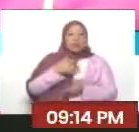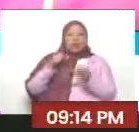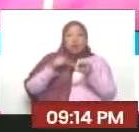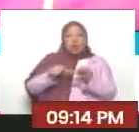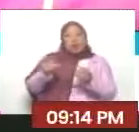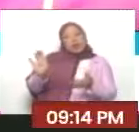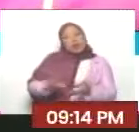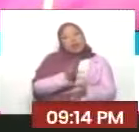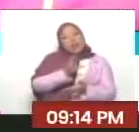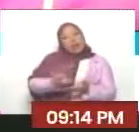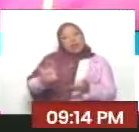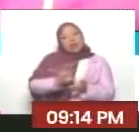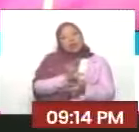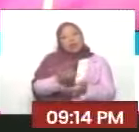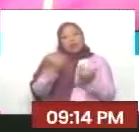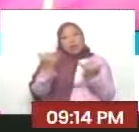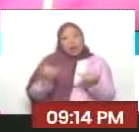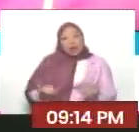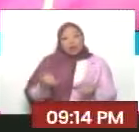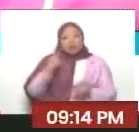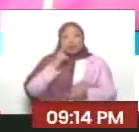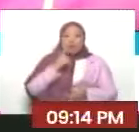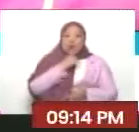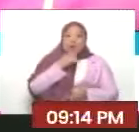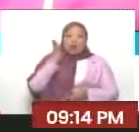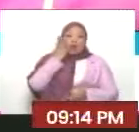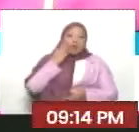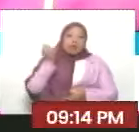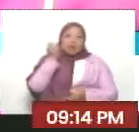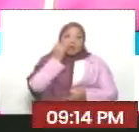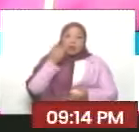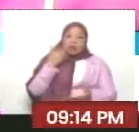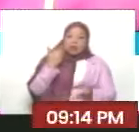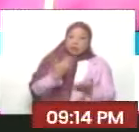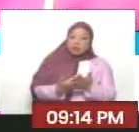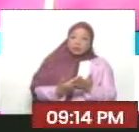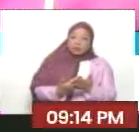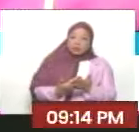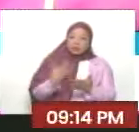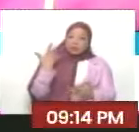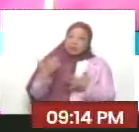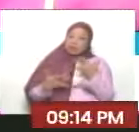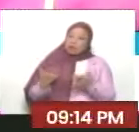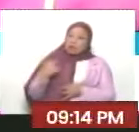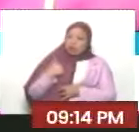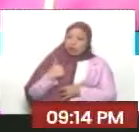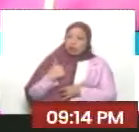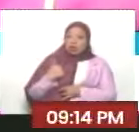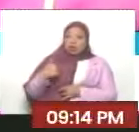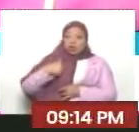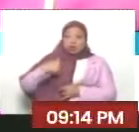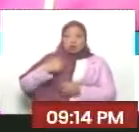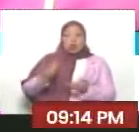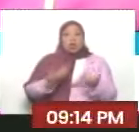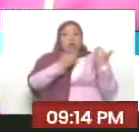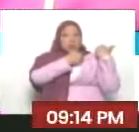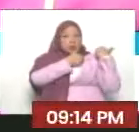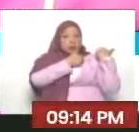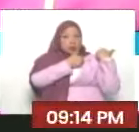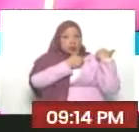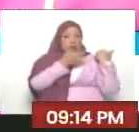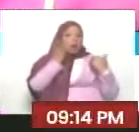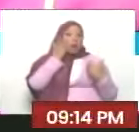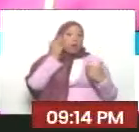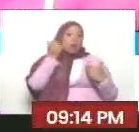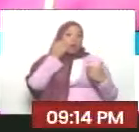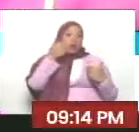continuamos cantando. Ahora nombrada madrina, gracias a su acción, en Miranda tenemos 20